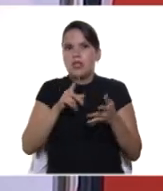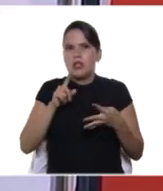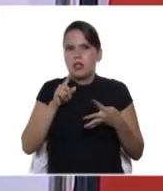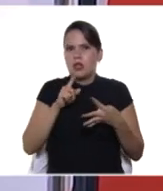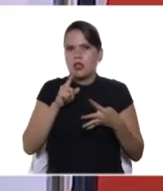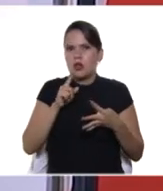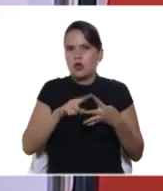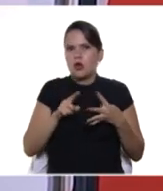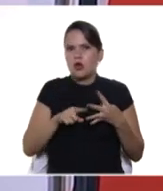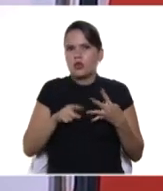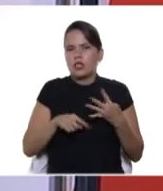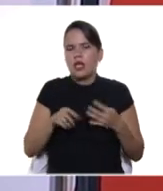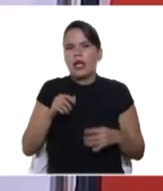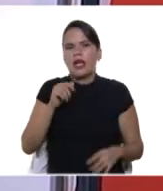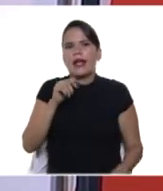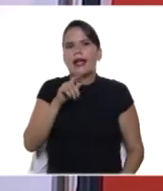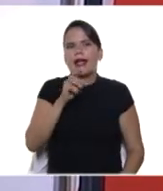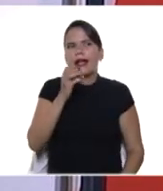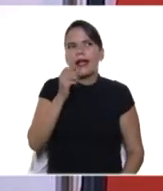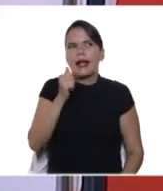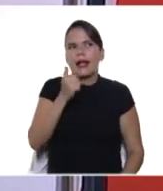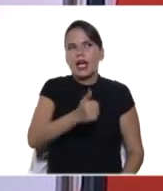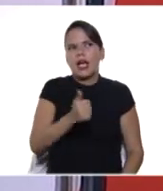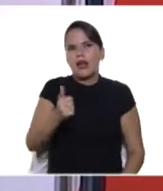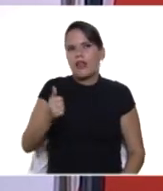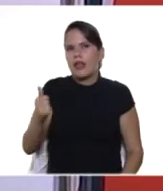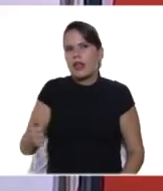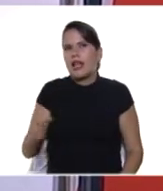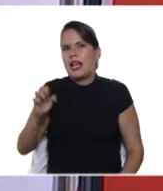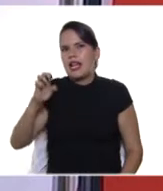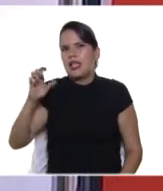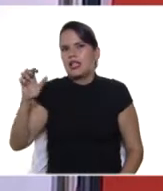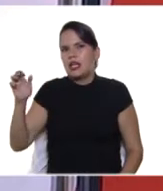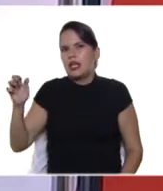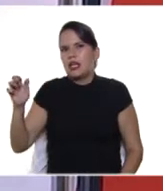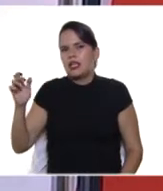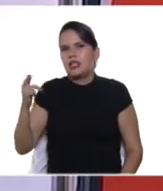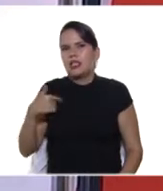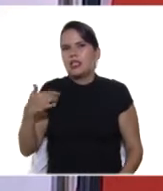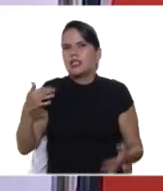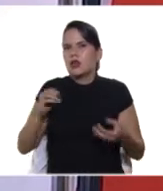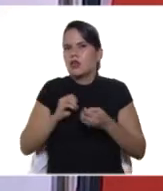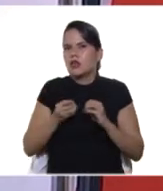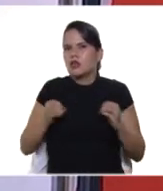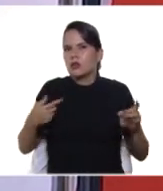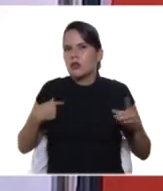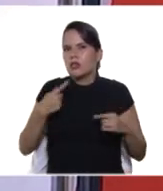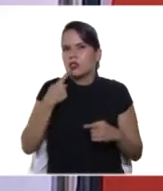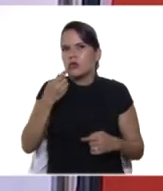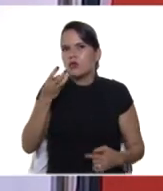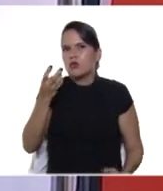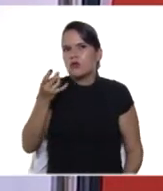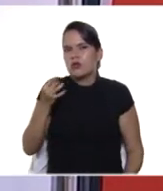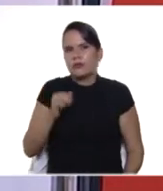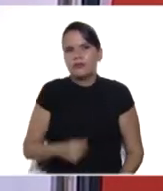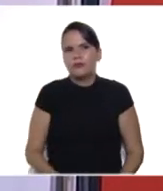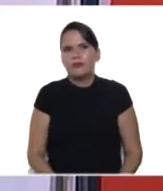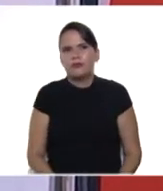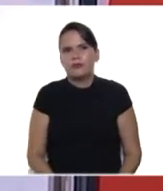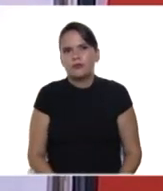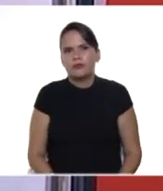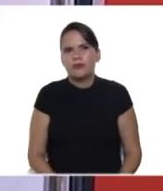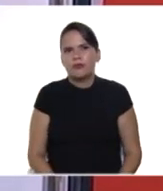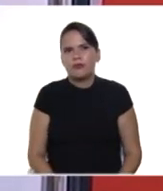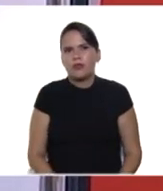letra de esa frase nos va a indicar un número. Por ejemplo, con es una palabra y está conformada por